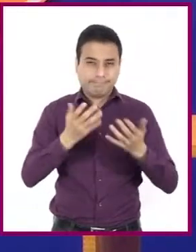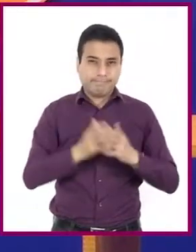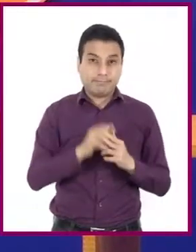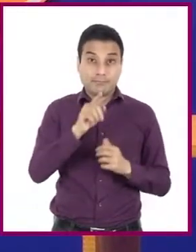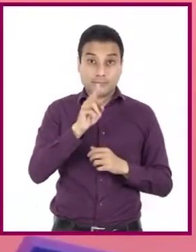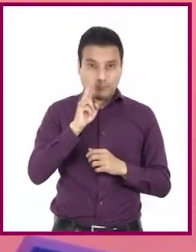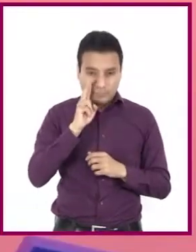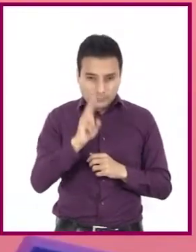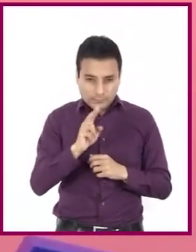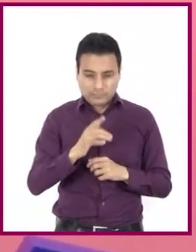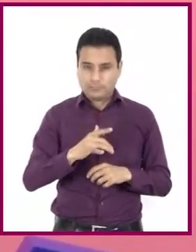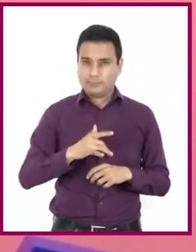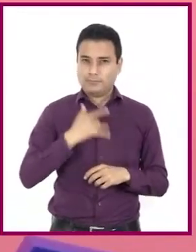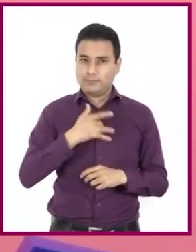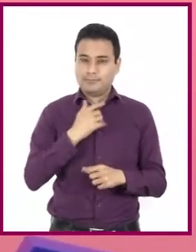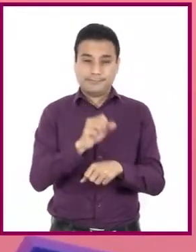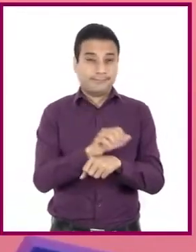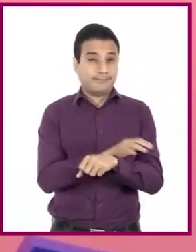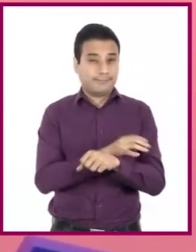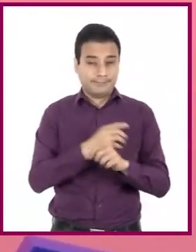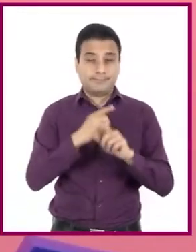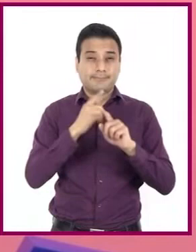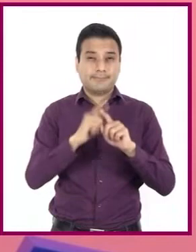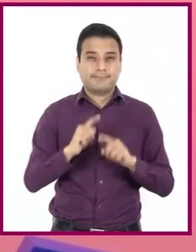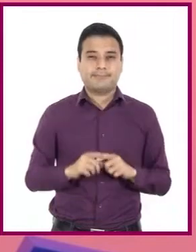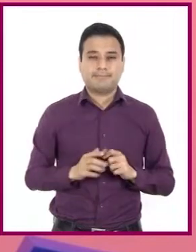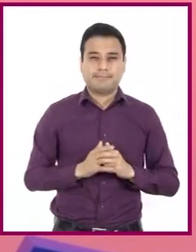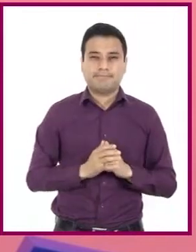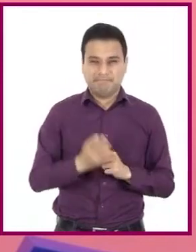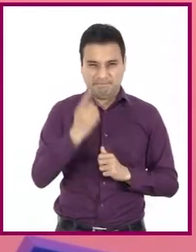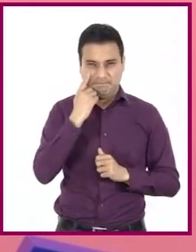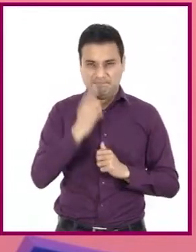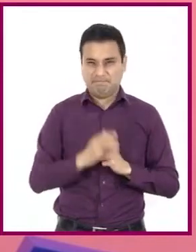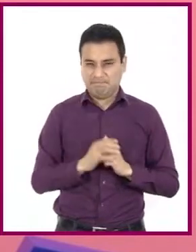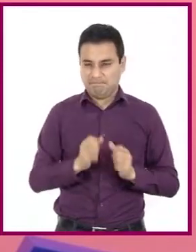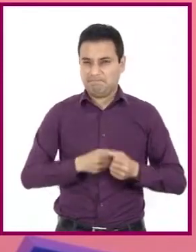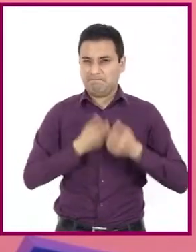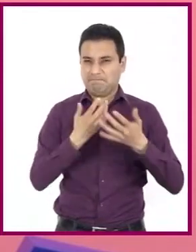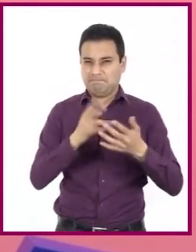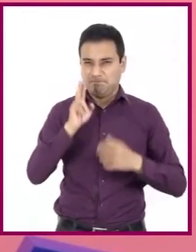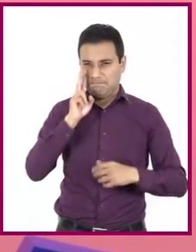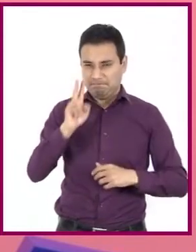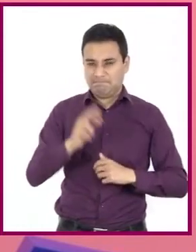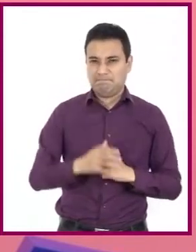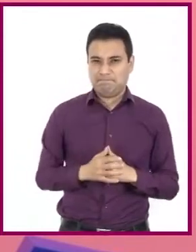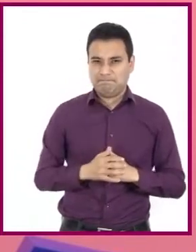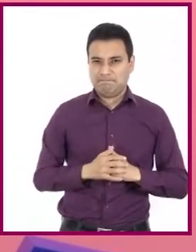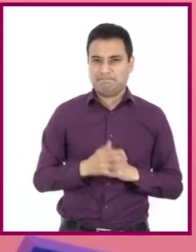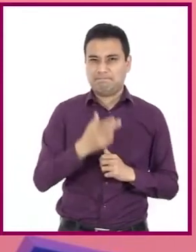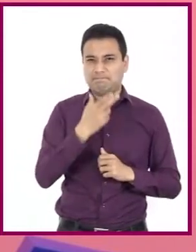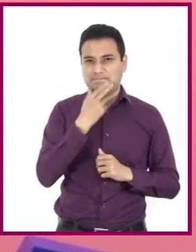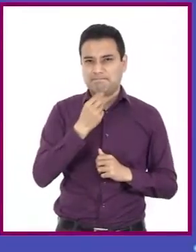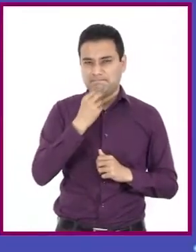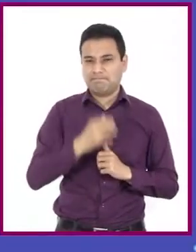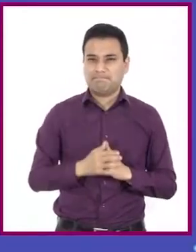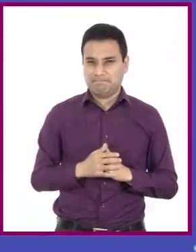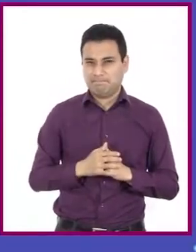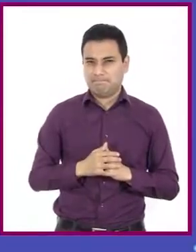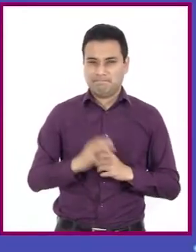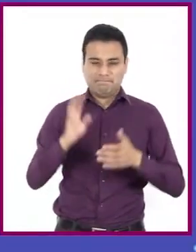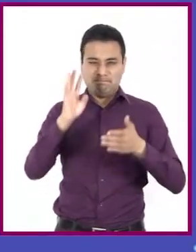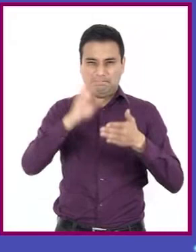generan distintas emociones. Veamos los siguientes poemas del catalán Joan Brossa.